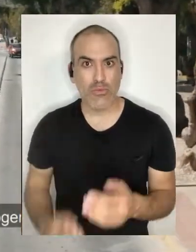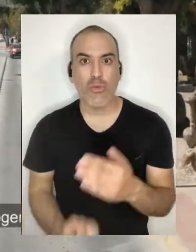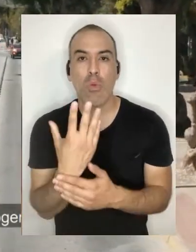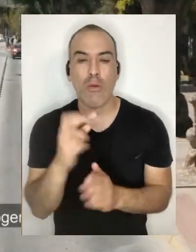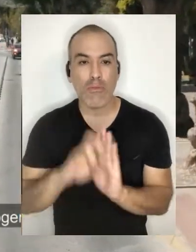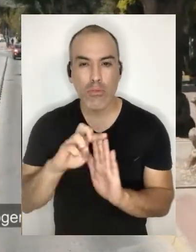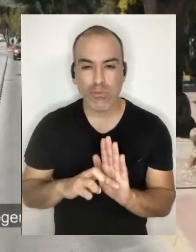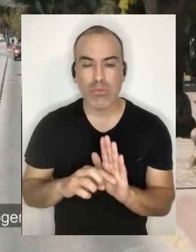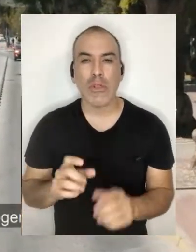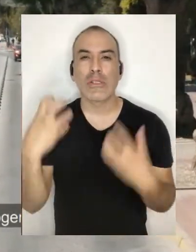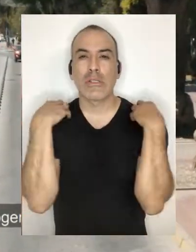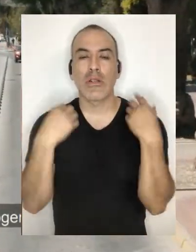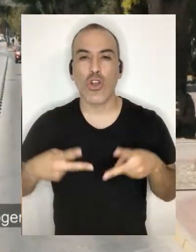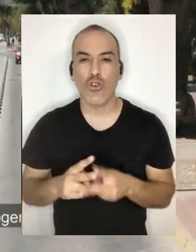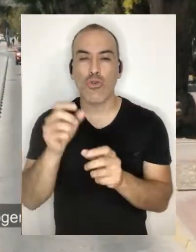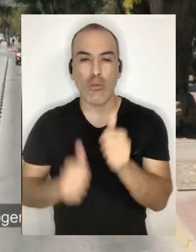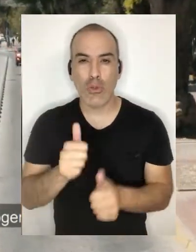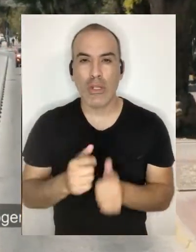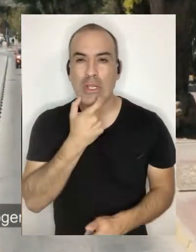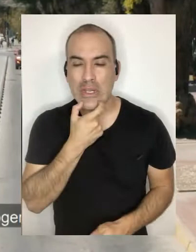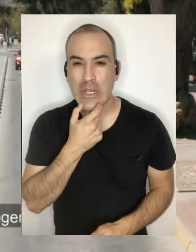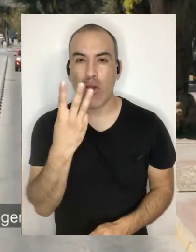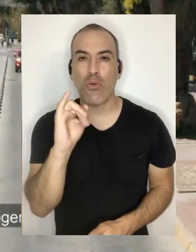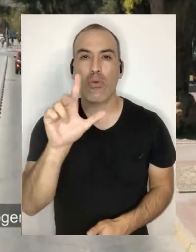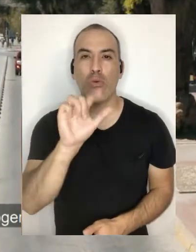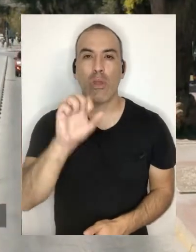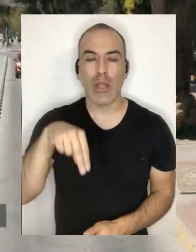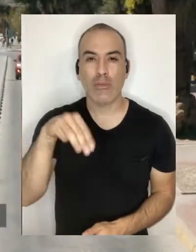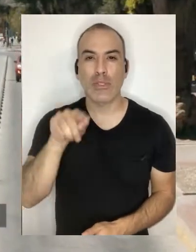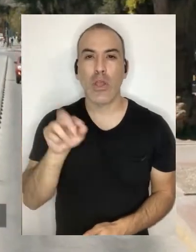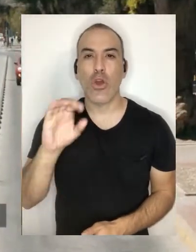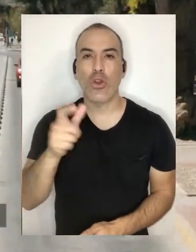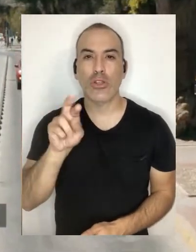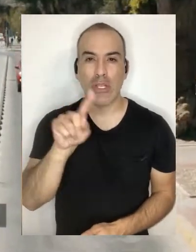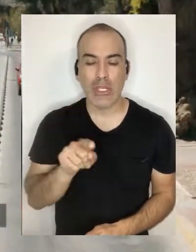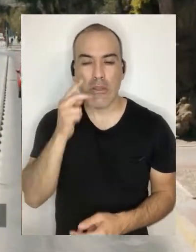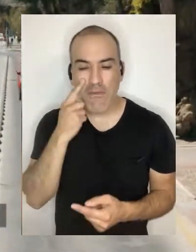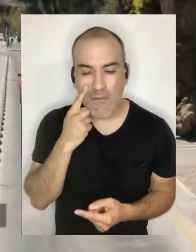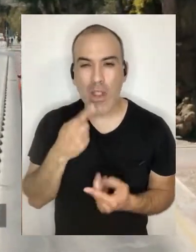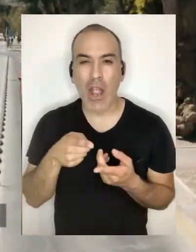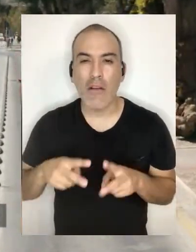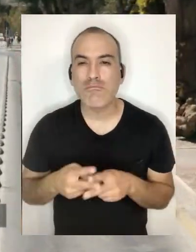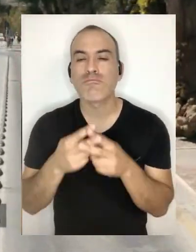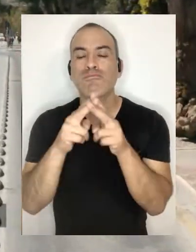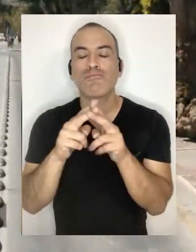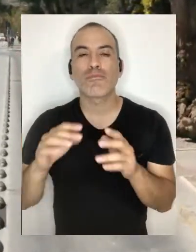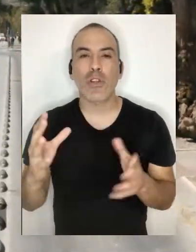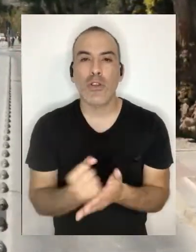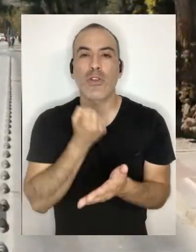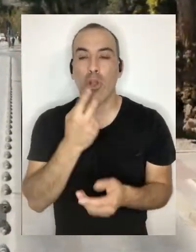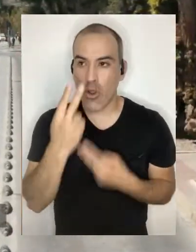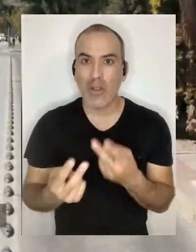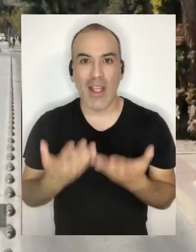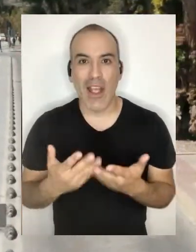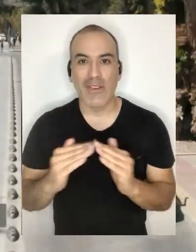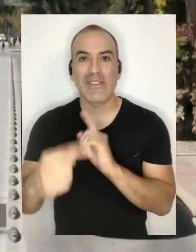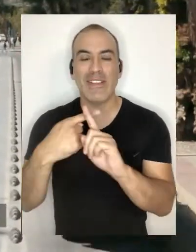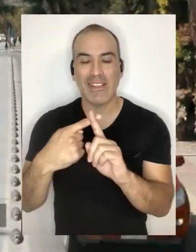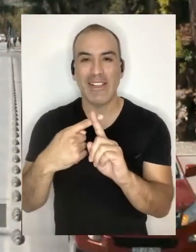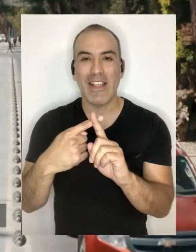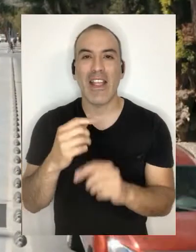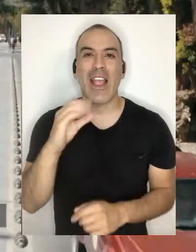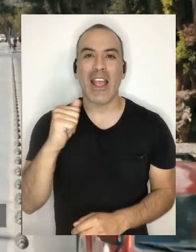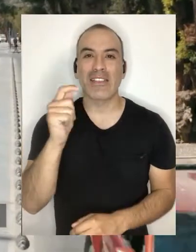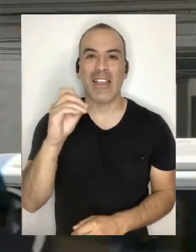proyecto a cargo del constructor inglés William Rogers para ver recién materializada la que conocemos hoy por la